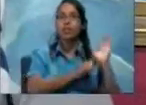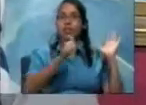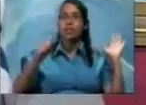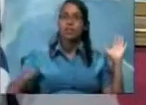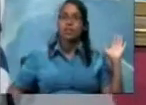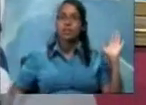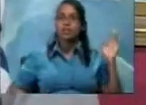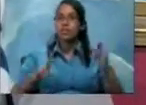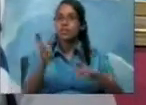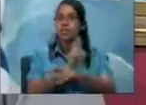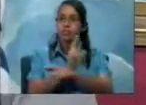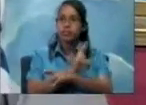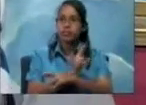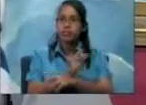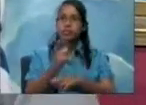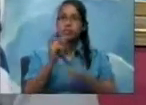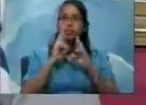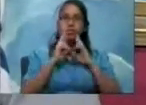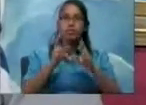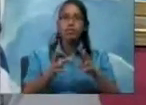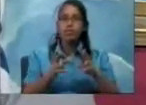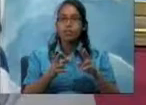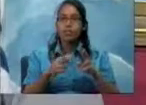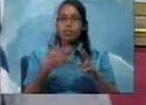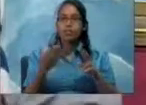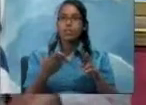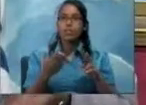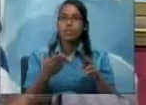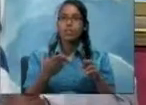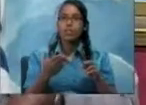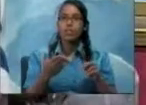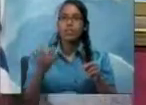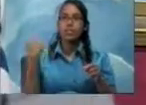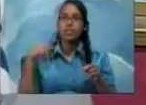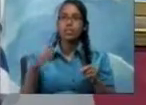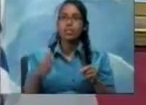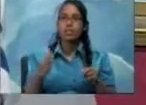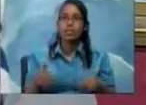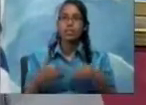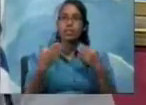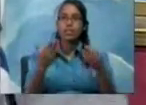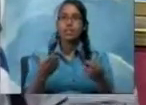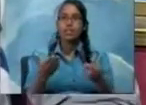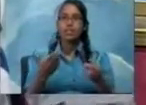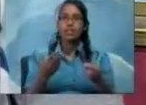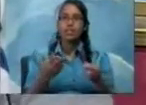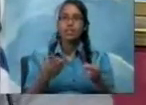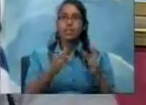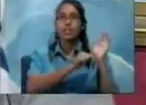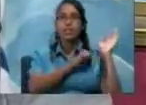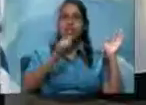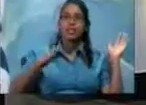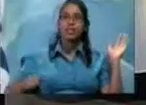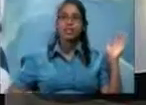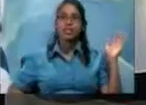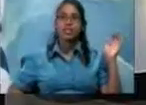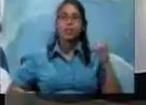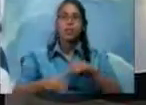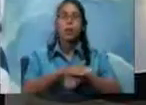inmediatamente hubiese respondido que bueno si no tengo nada que le voy a dar señor